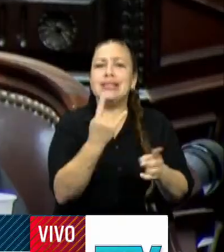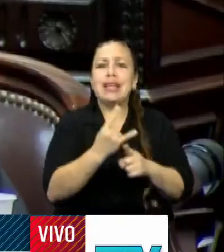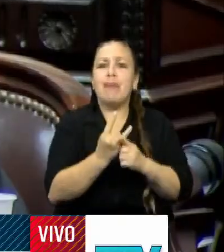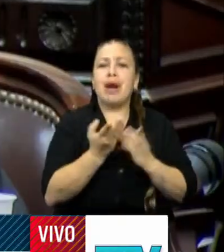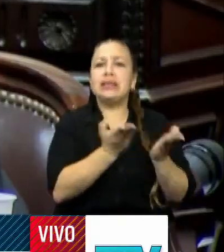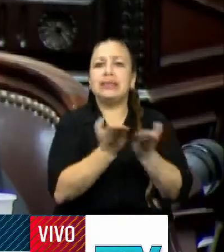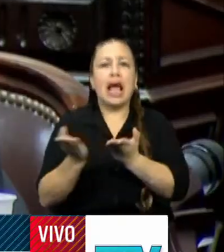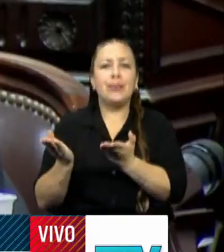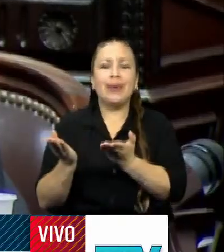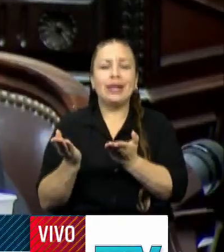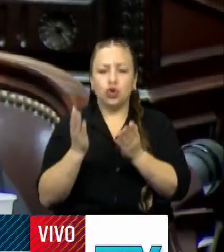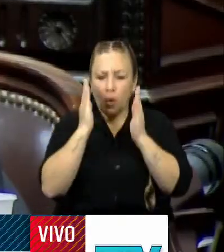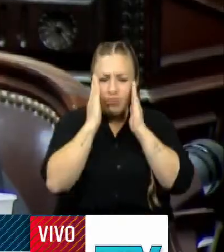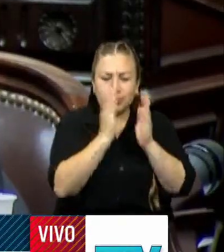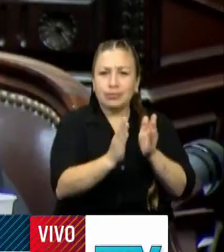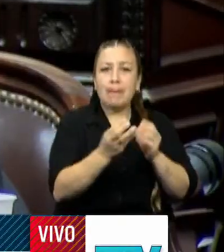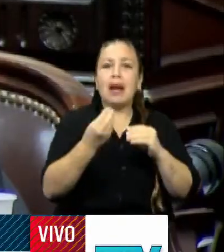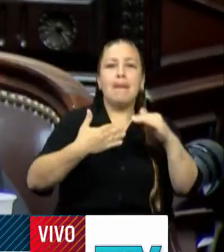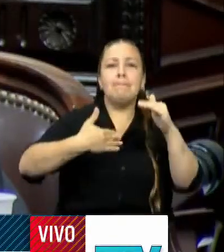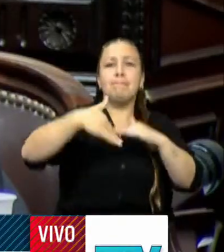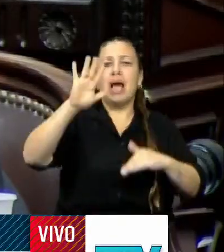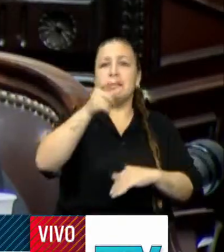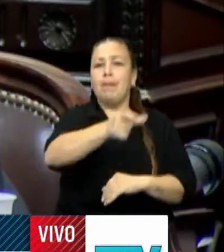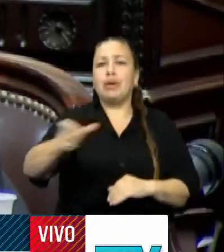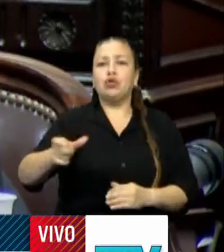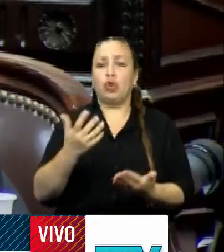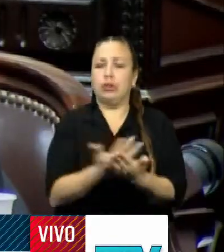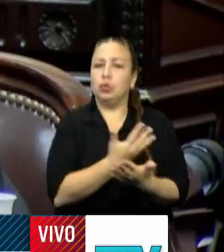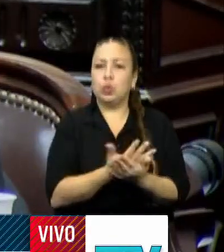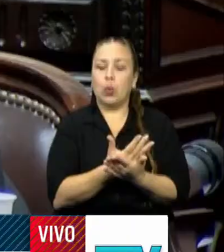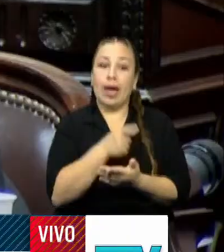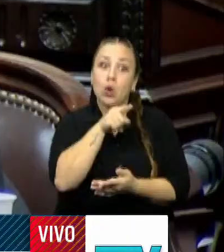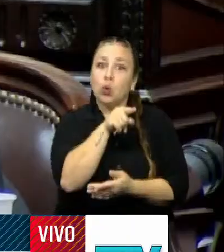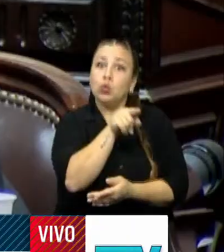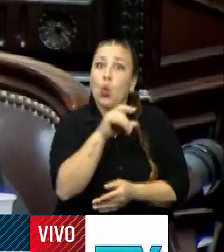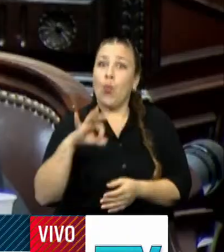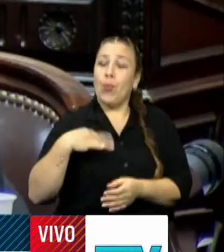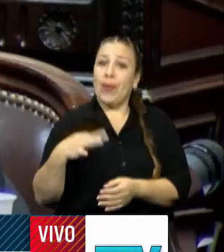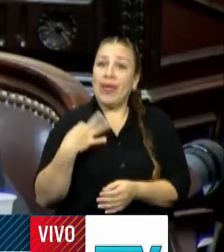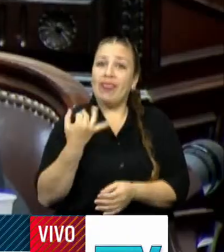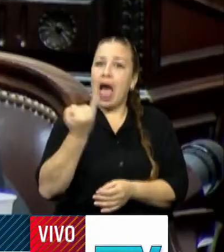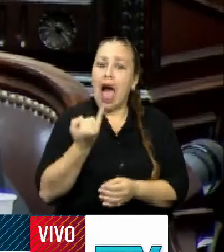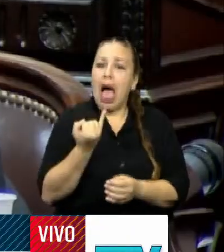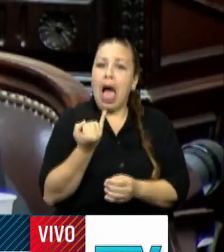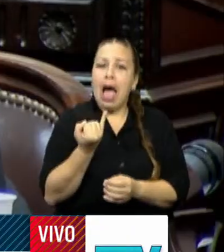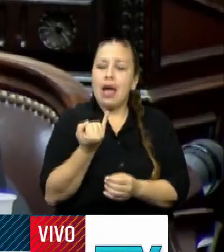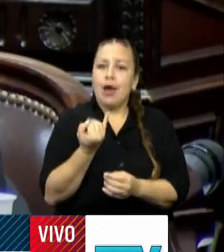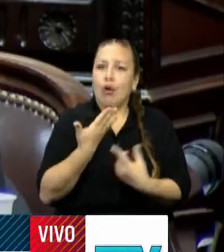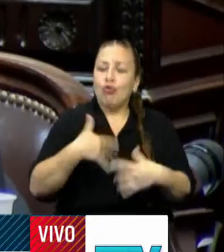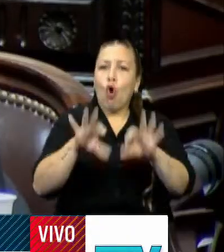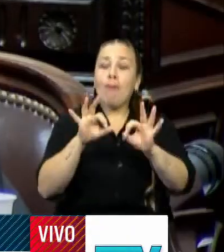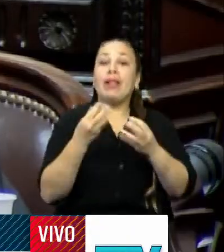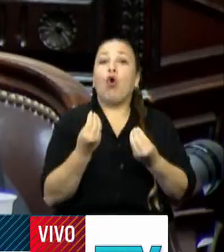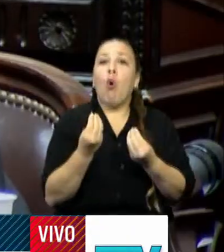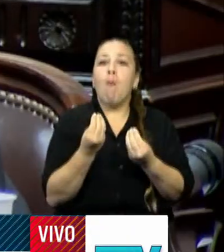servicio abnegado de los más humildes, y su vida encontró plenitud trabajando por la